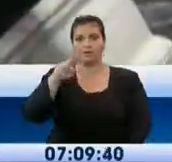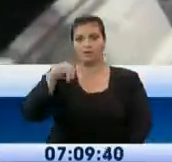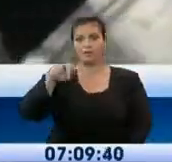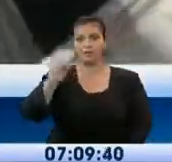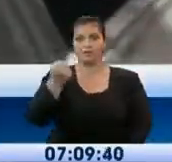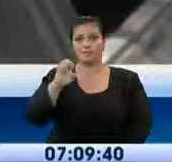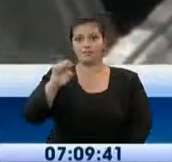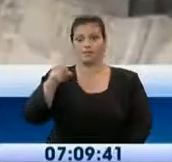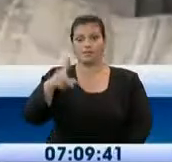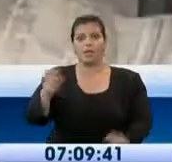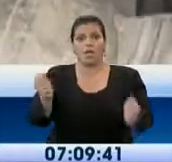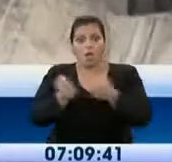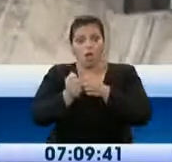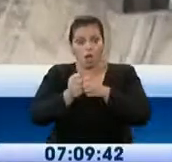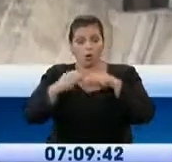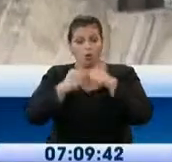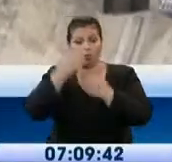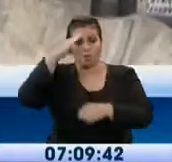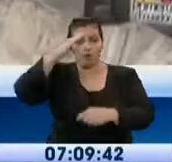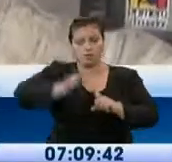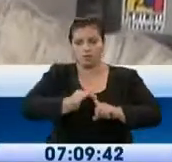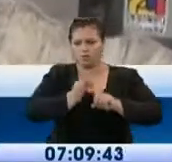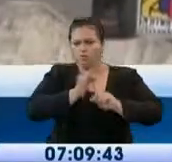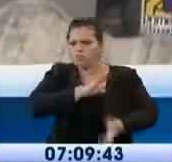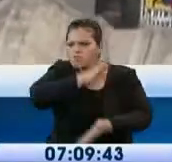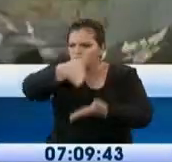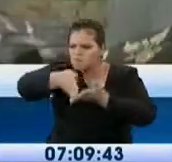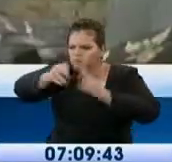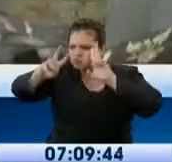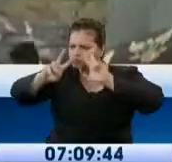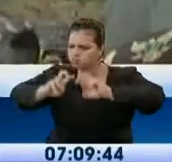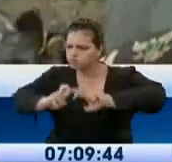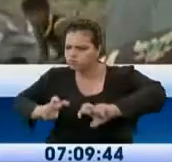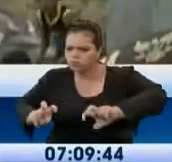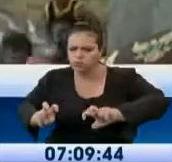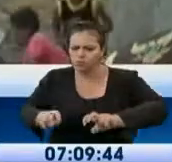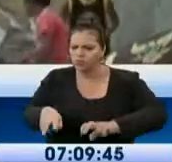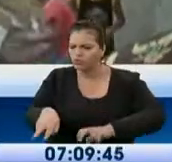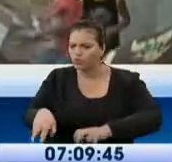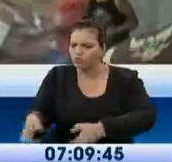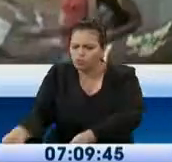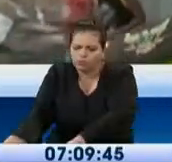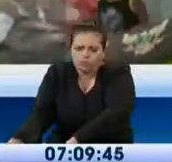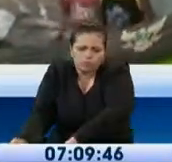actuaron en el levantamiento del cadáver e investigan el caso. Se presume que el mal manejo de